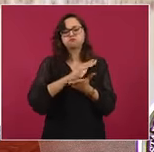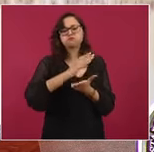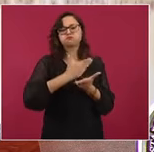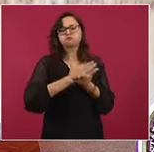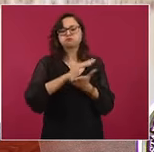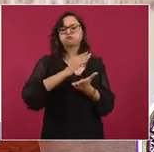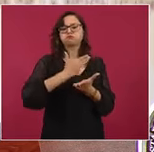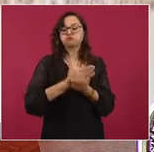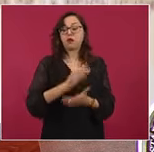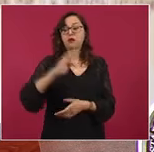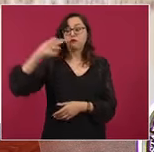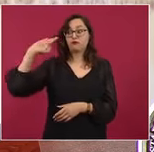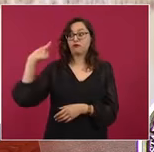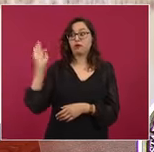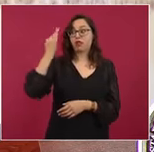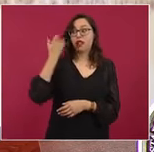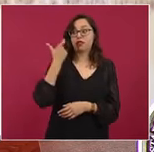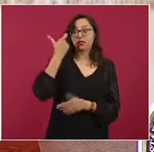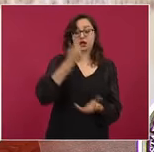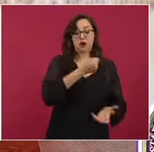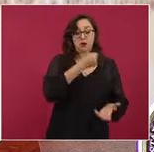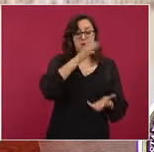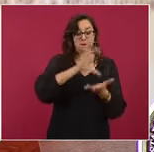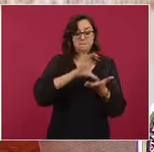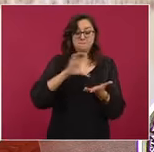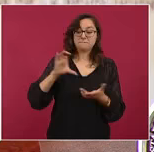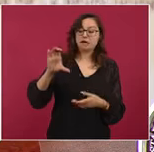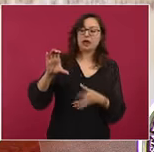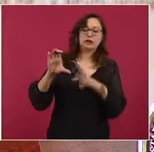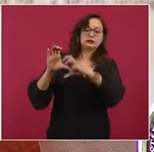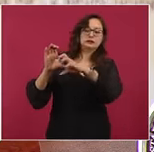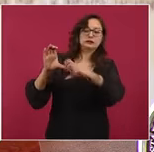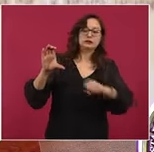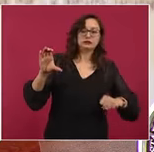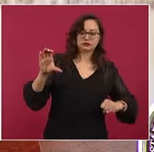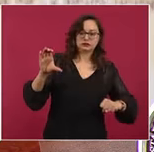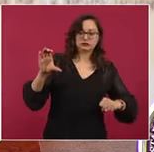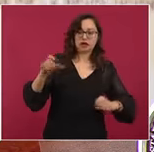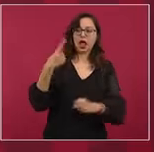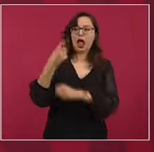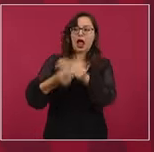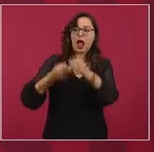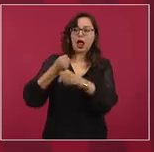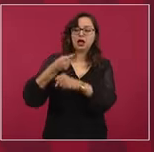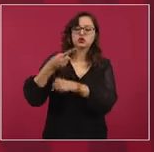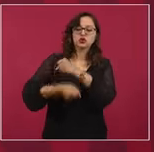de tus participaciones lo que tengas que pagarle año con año.